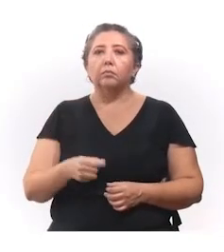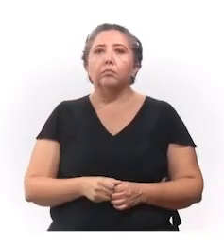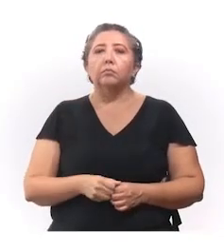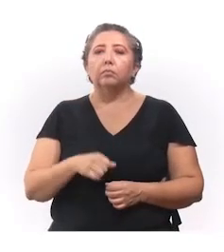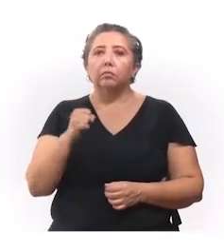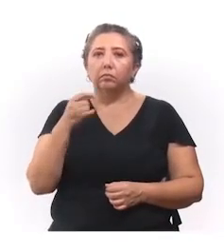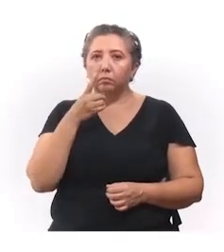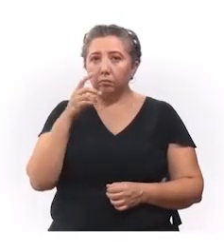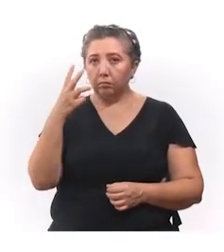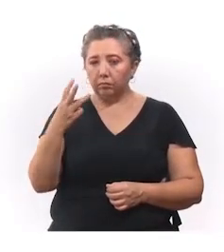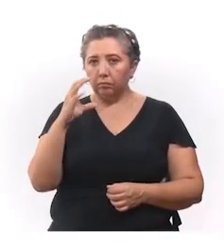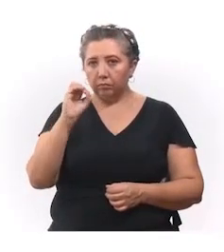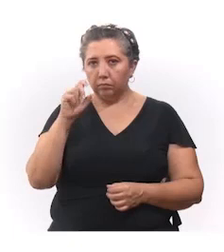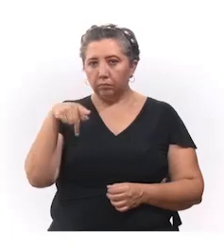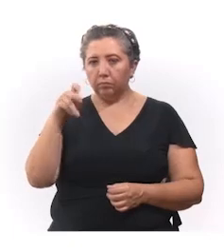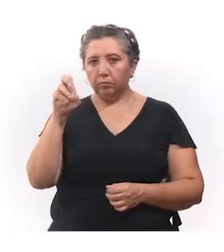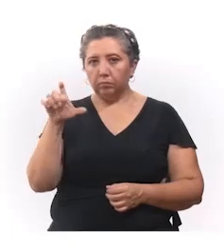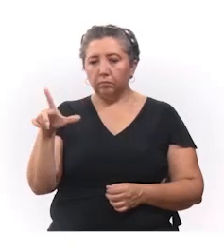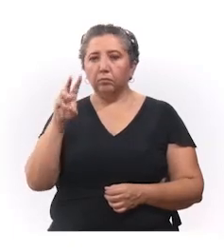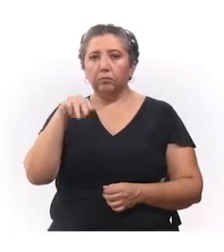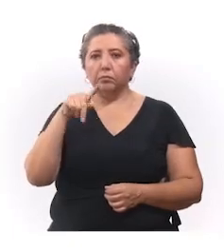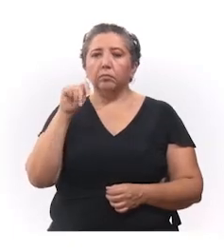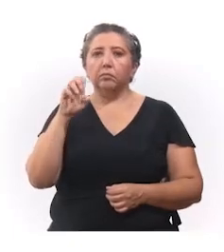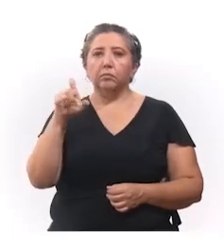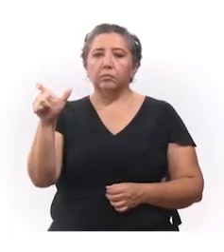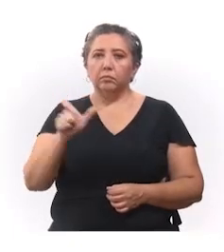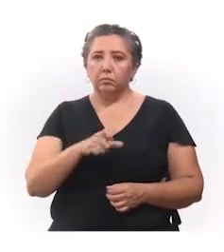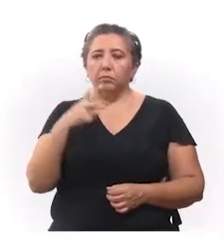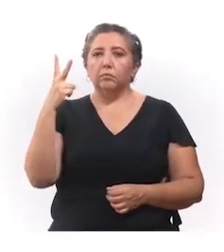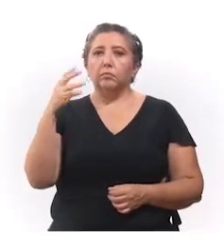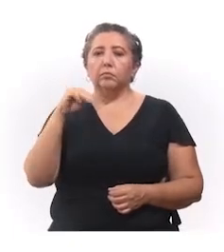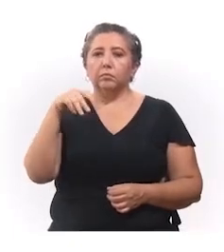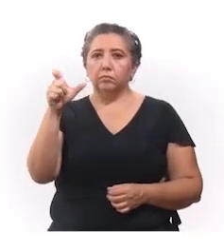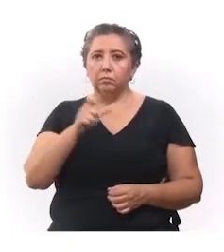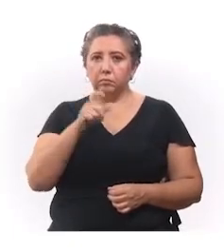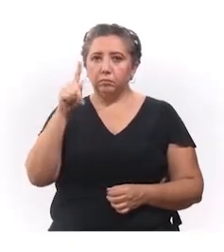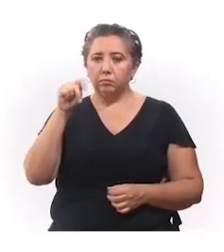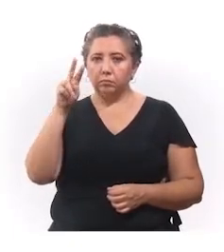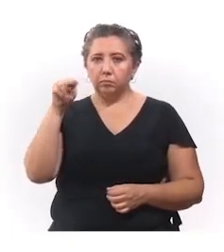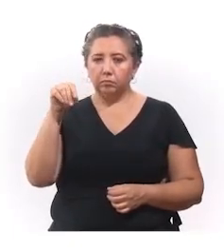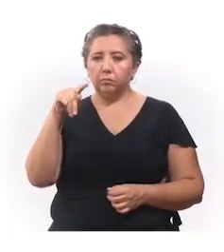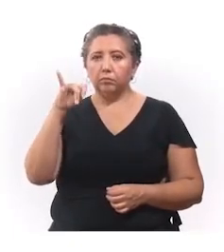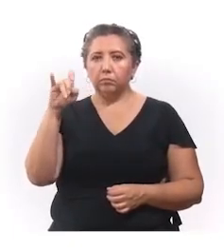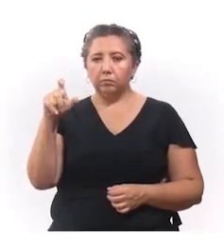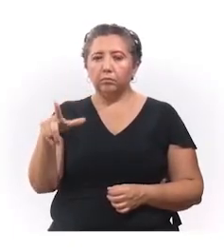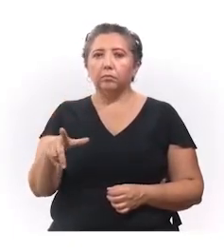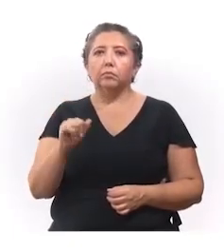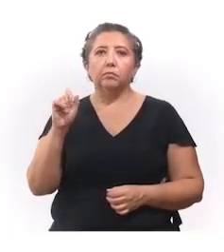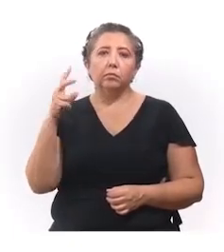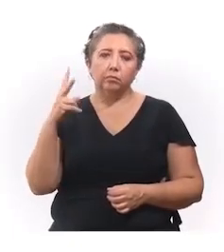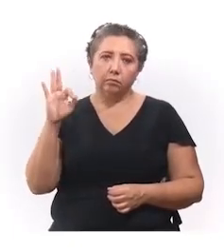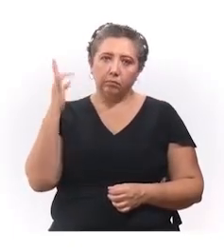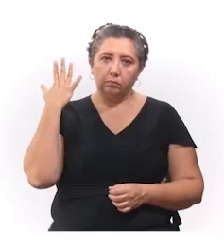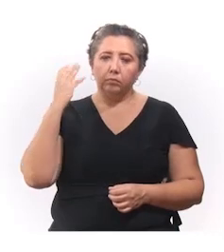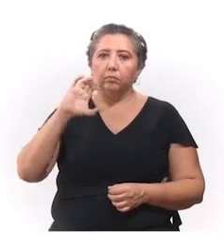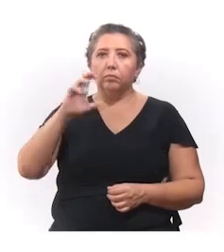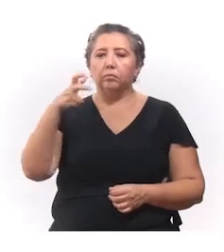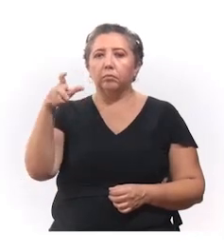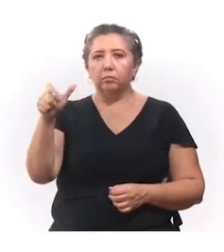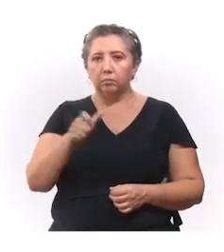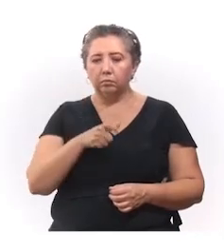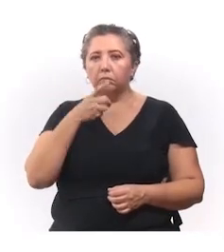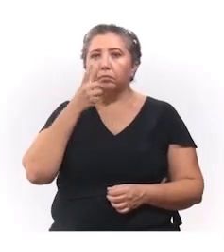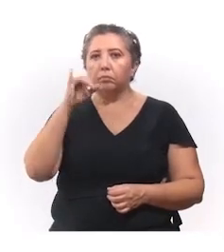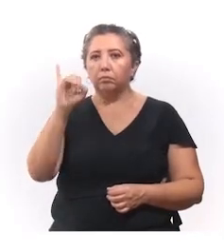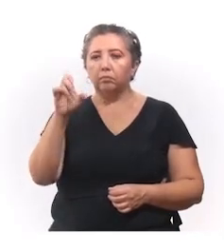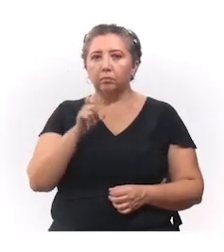Izamal, 3 en Concal, Motul y Tecash, 2 en Maxcanú, Tetis, Ticul y 2 foráneos, 1 en Chemash,